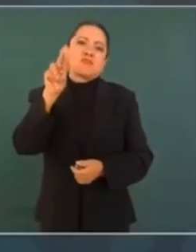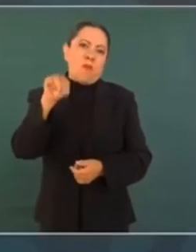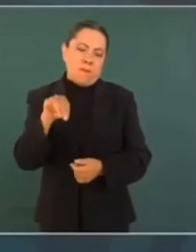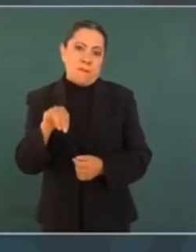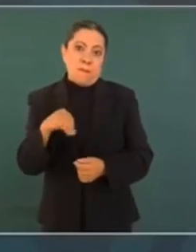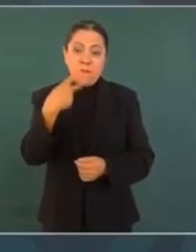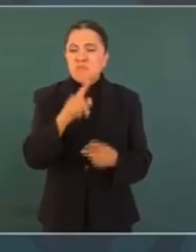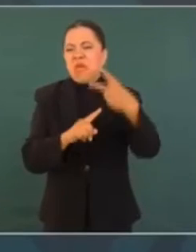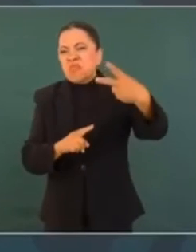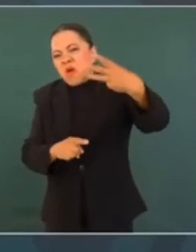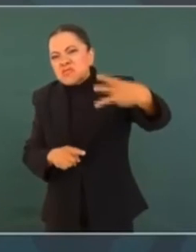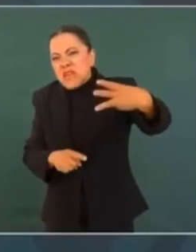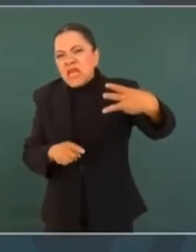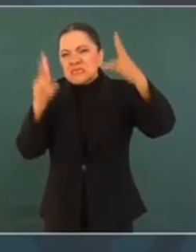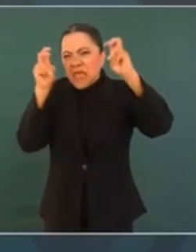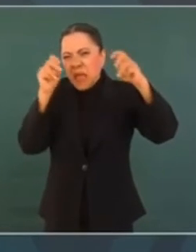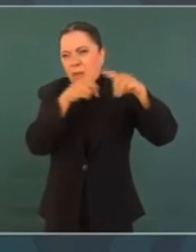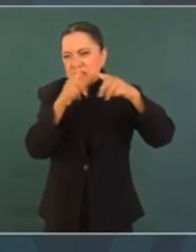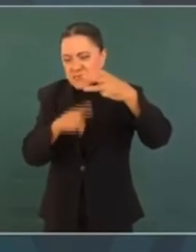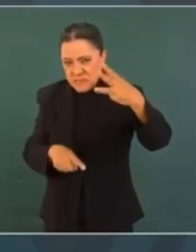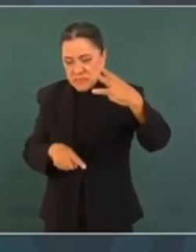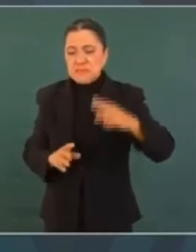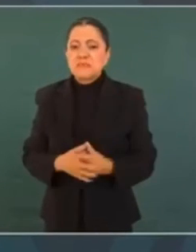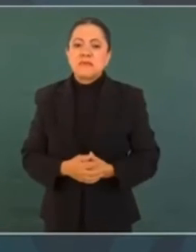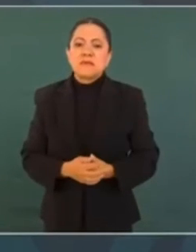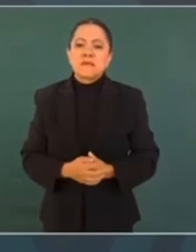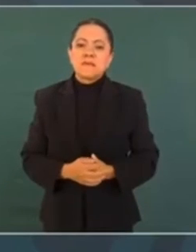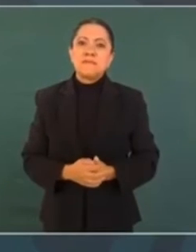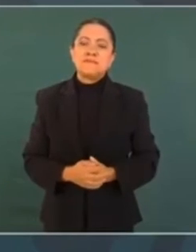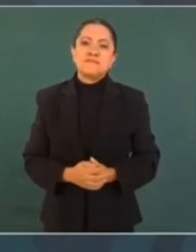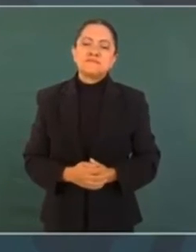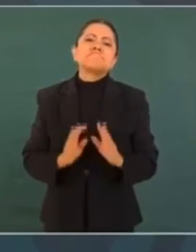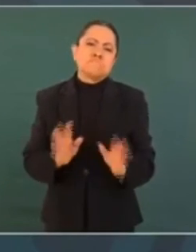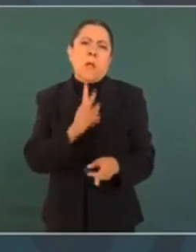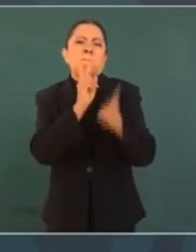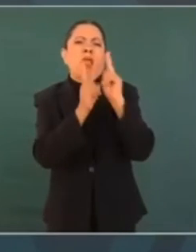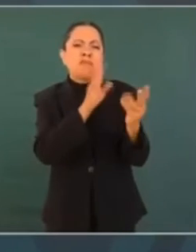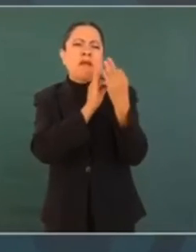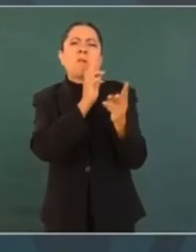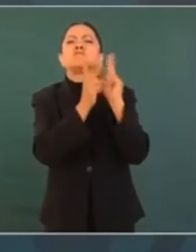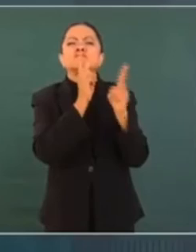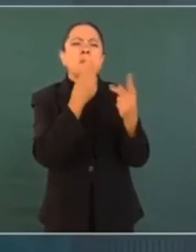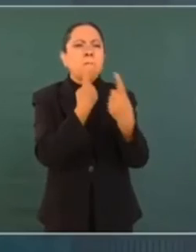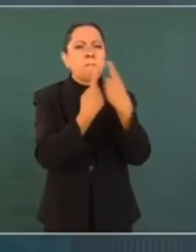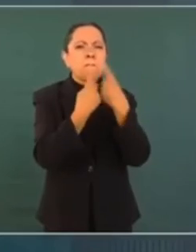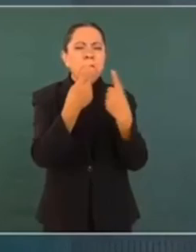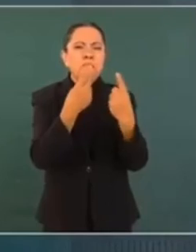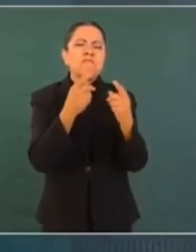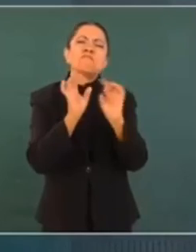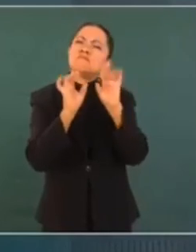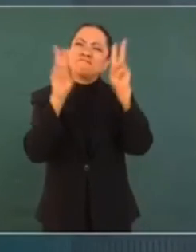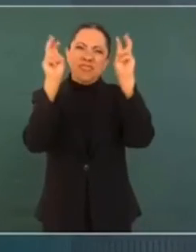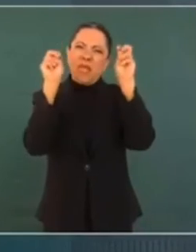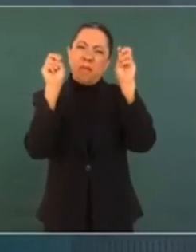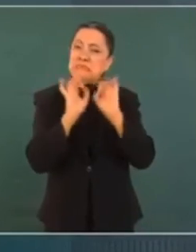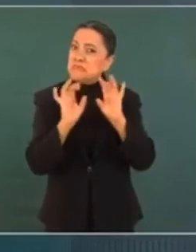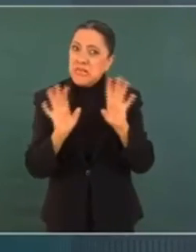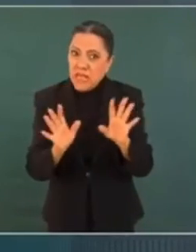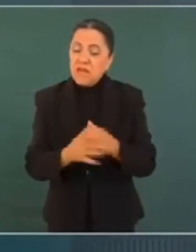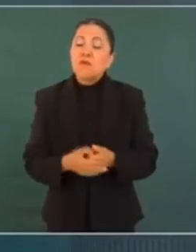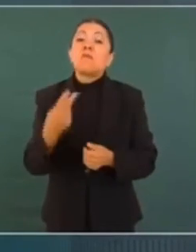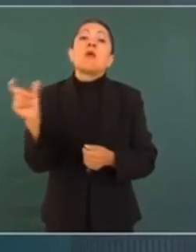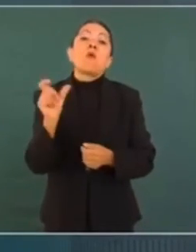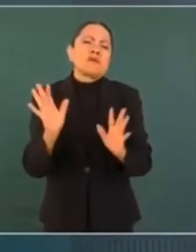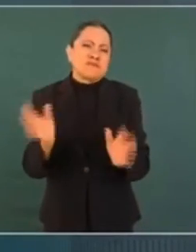asuntos en que hemos hablado por temas delicados, cuando